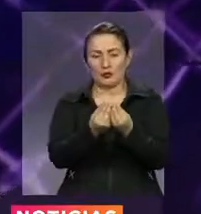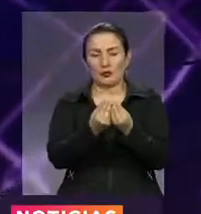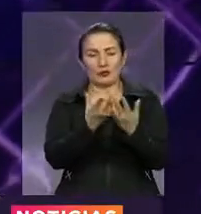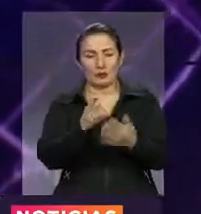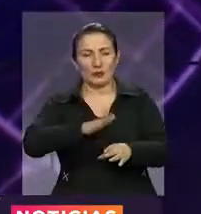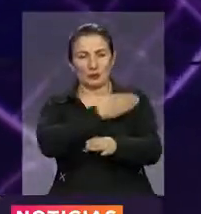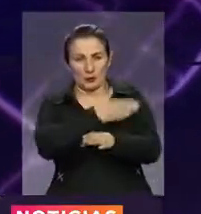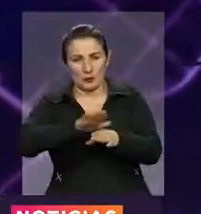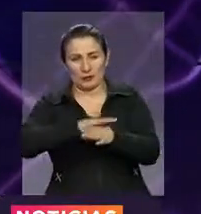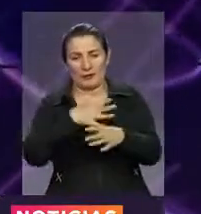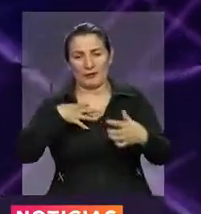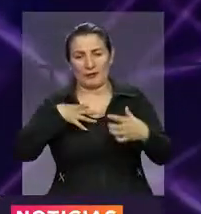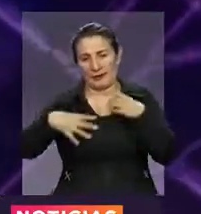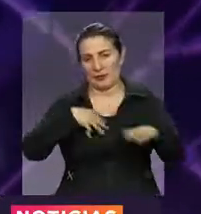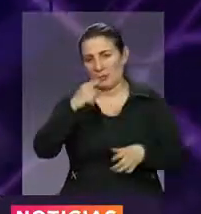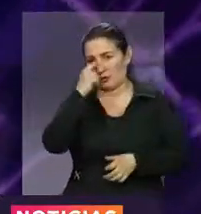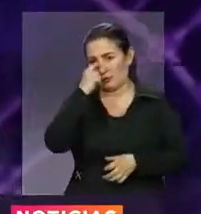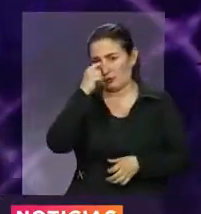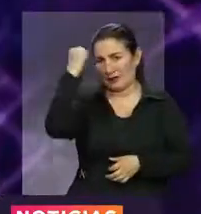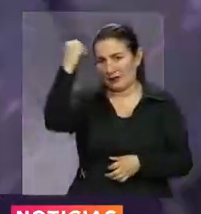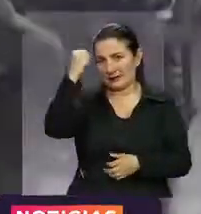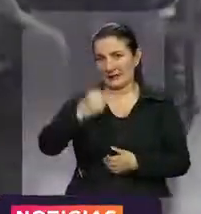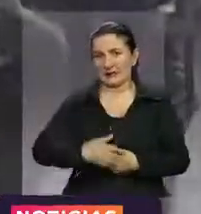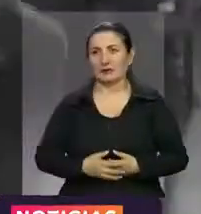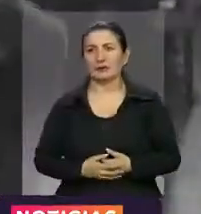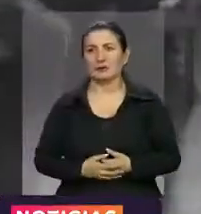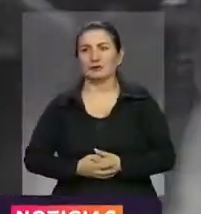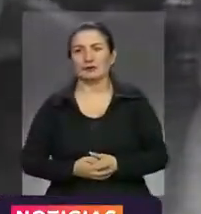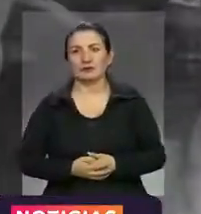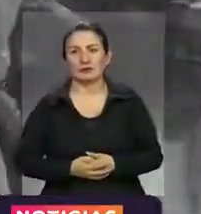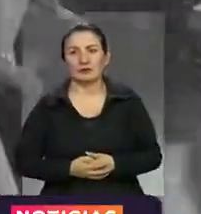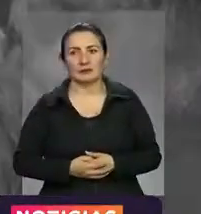otros, en el Teatro Jorge Eliécer Gaitán.